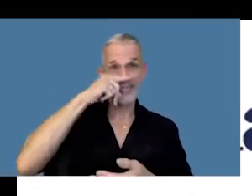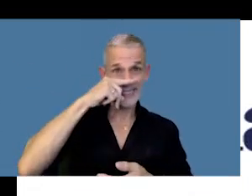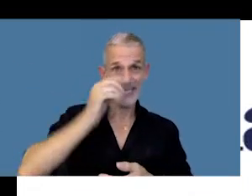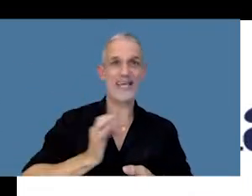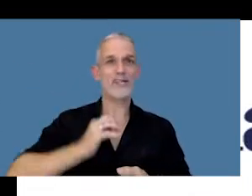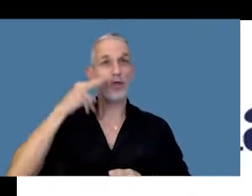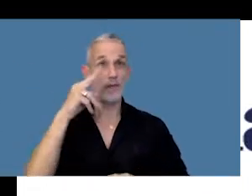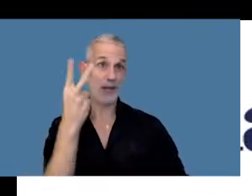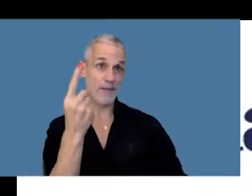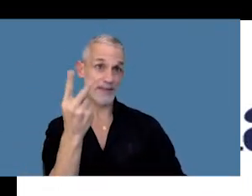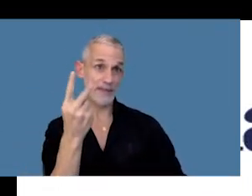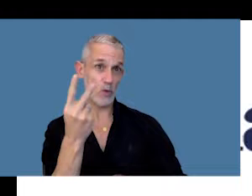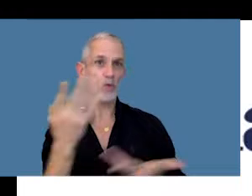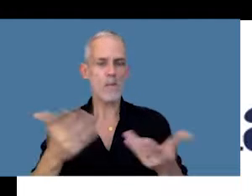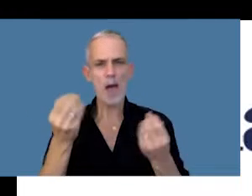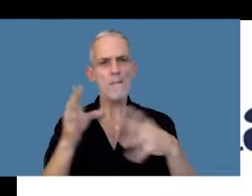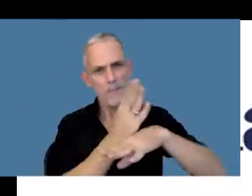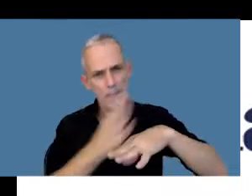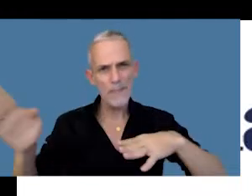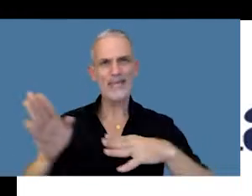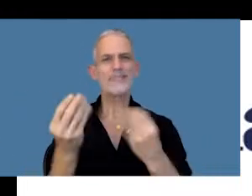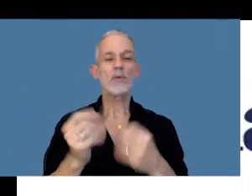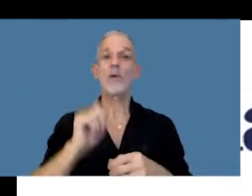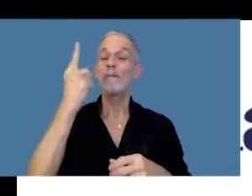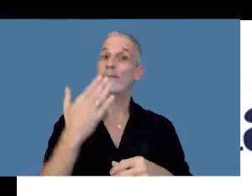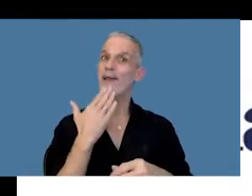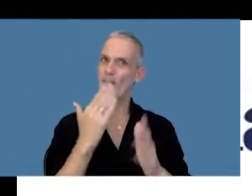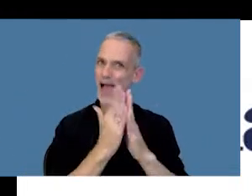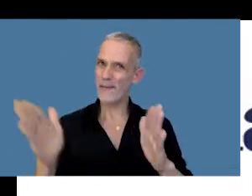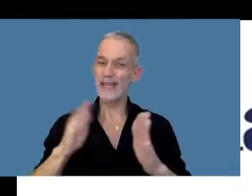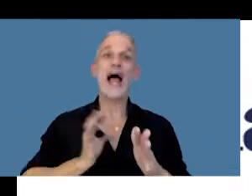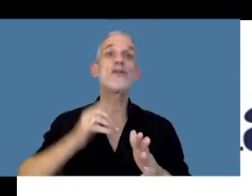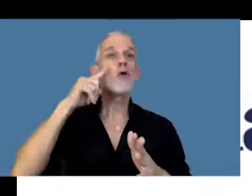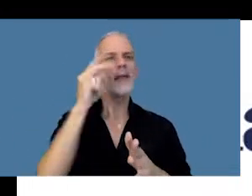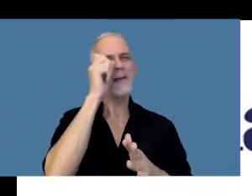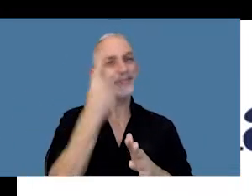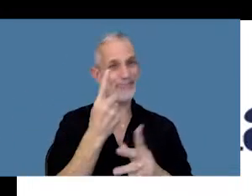2021, y que entró en vigencia el 1 de abril de 2021, no estaba